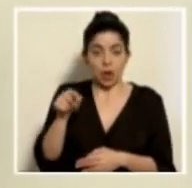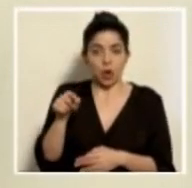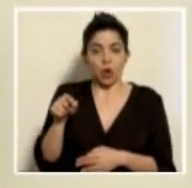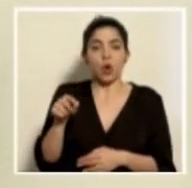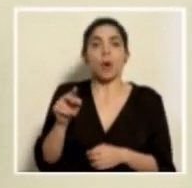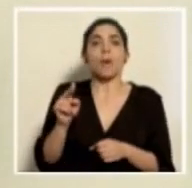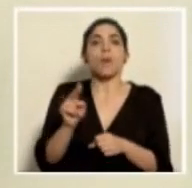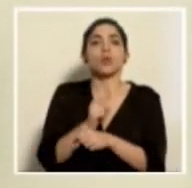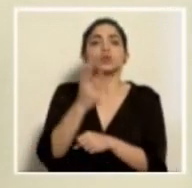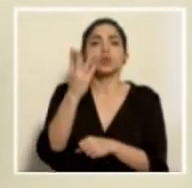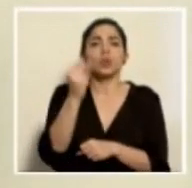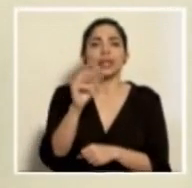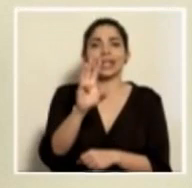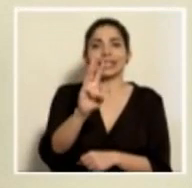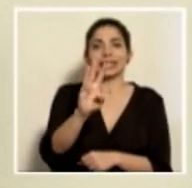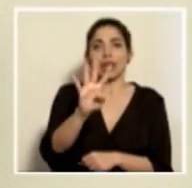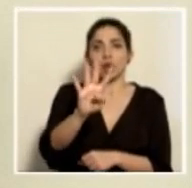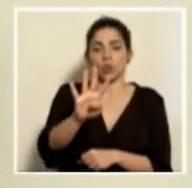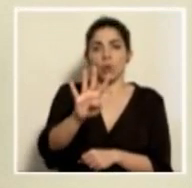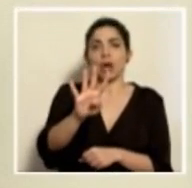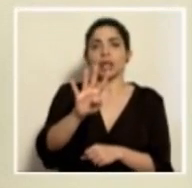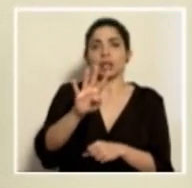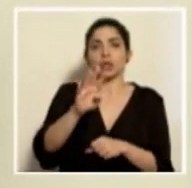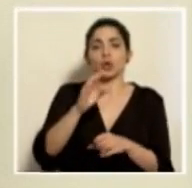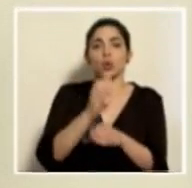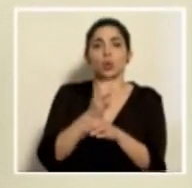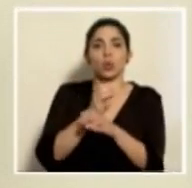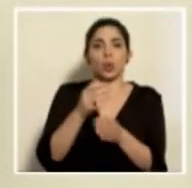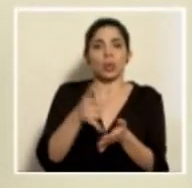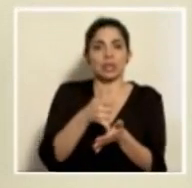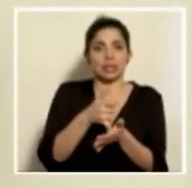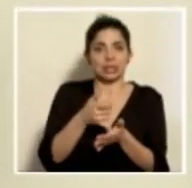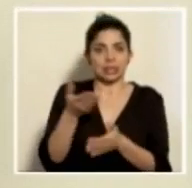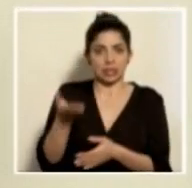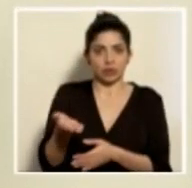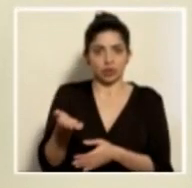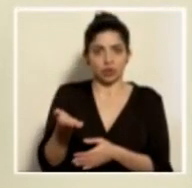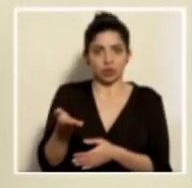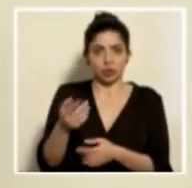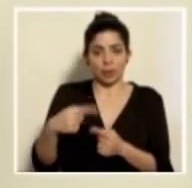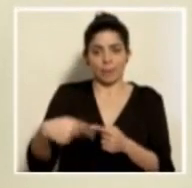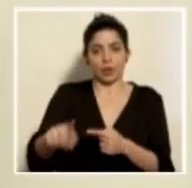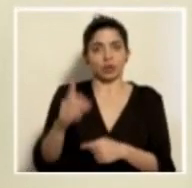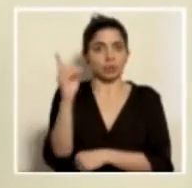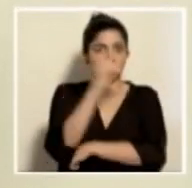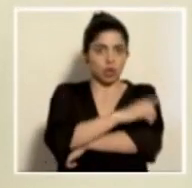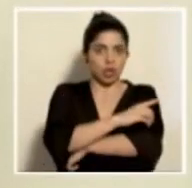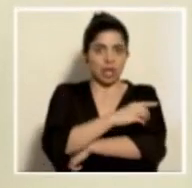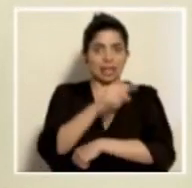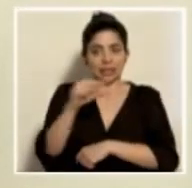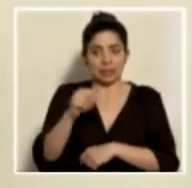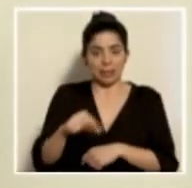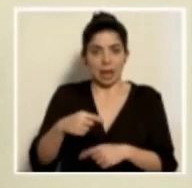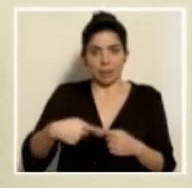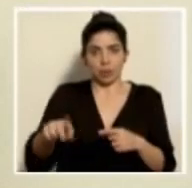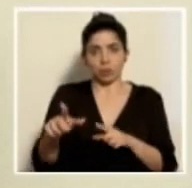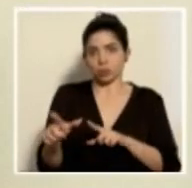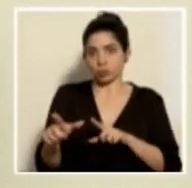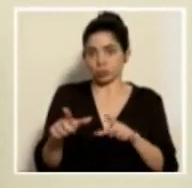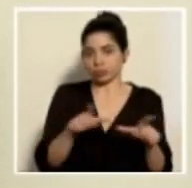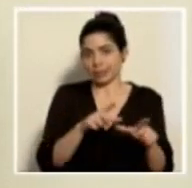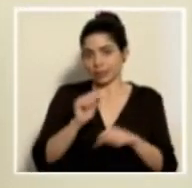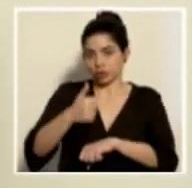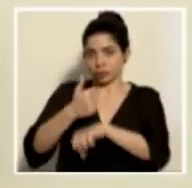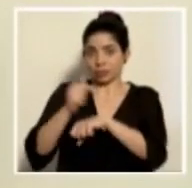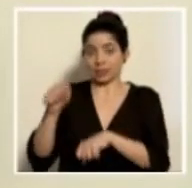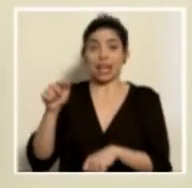para 64 unidades UCIs en los próximos días, en las próximas semanas. Esto